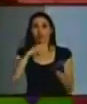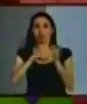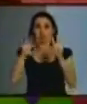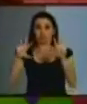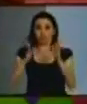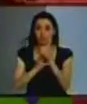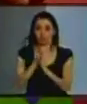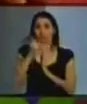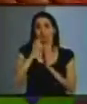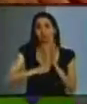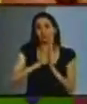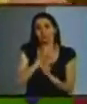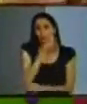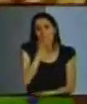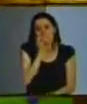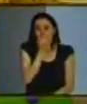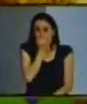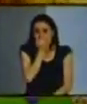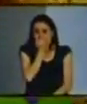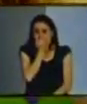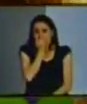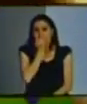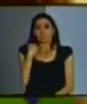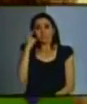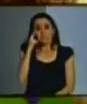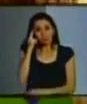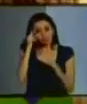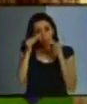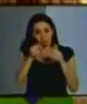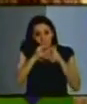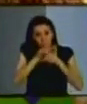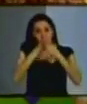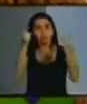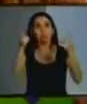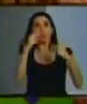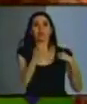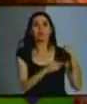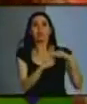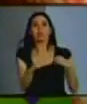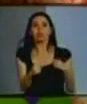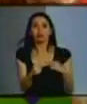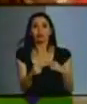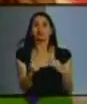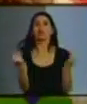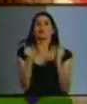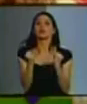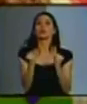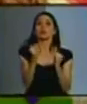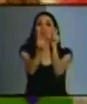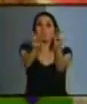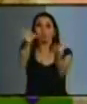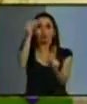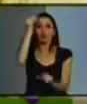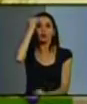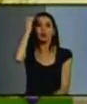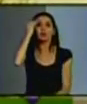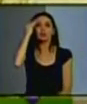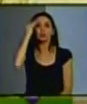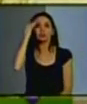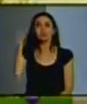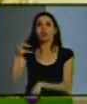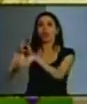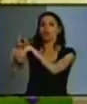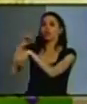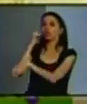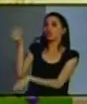2010. Durante meses guardó el secreto. Sin embargo, decidió hacer pública su historia como una forma de generar conciencia. Y me